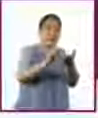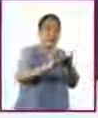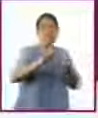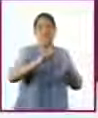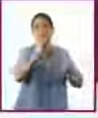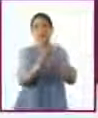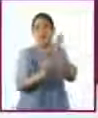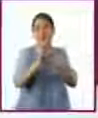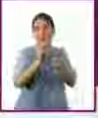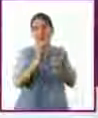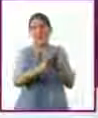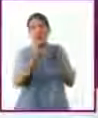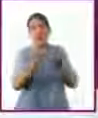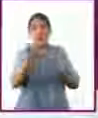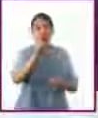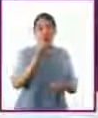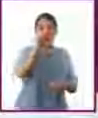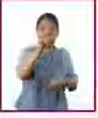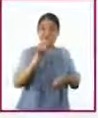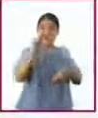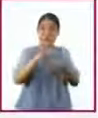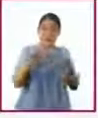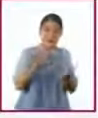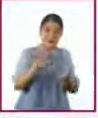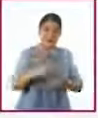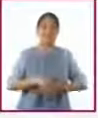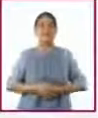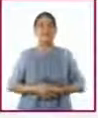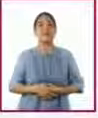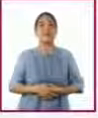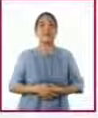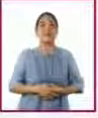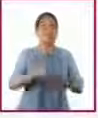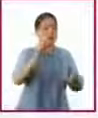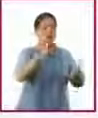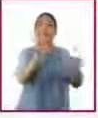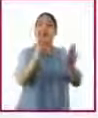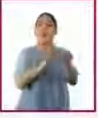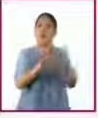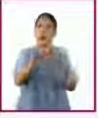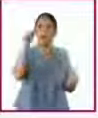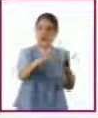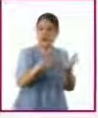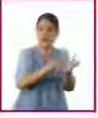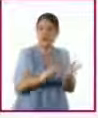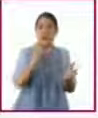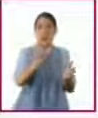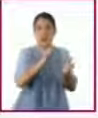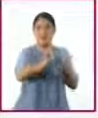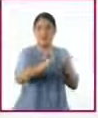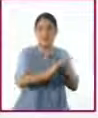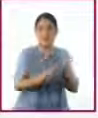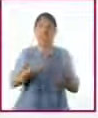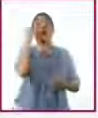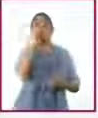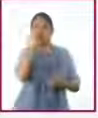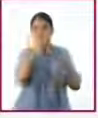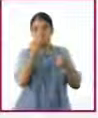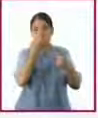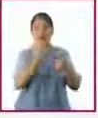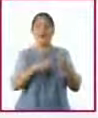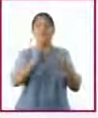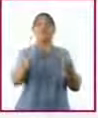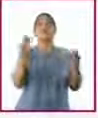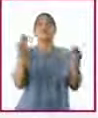para cuando les toque hacerlo. Los datos que puede contener son: escuela,